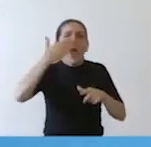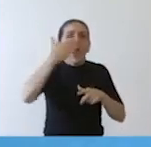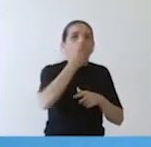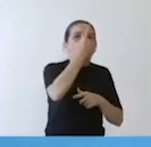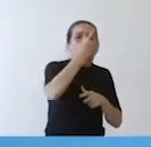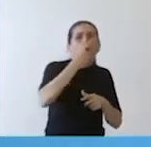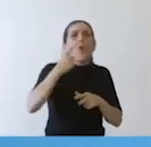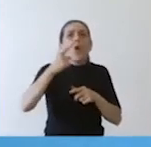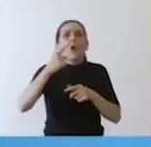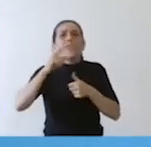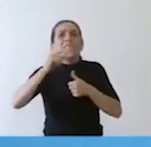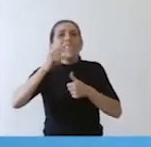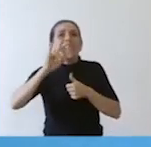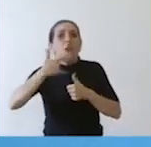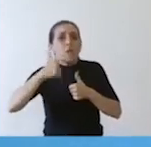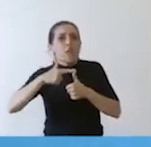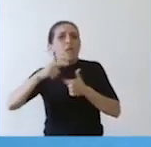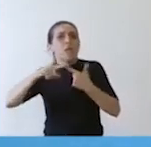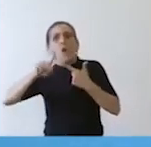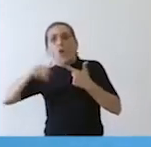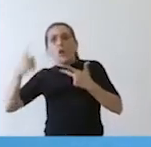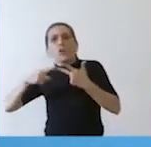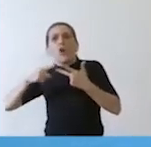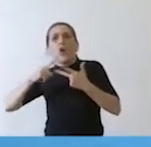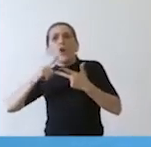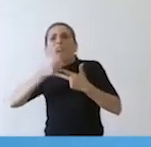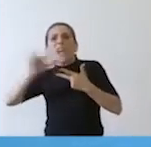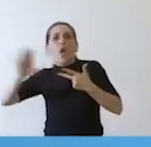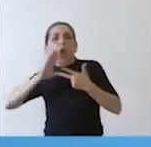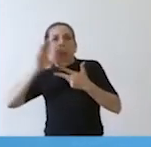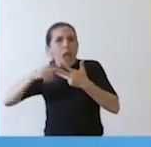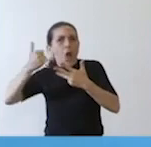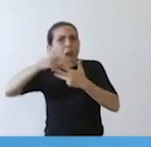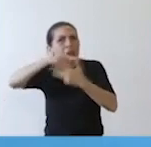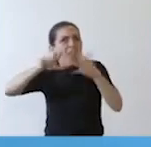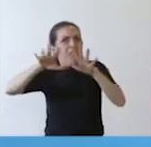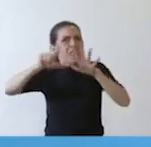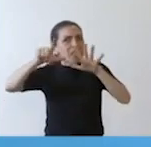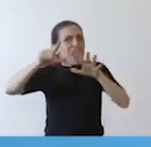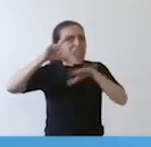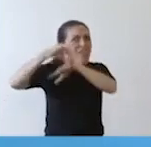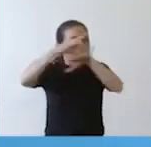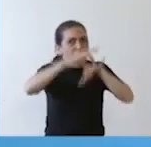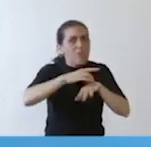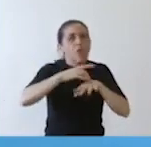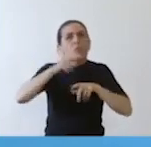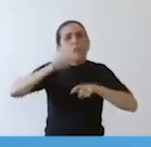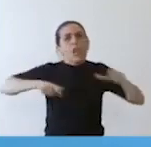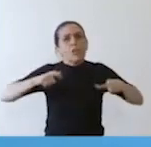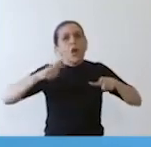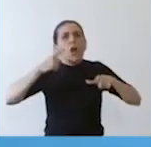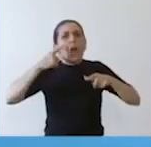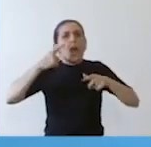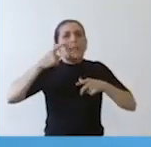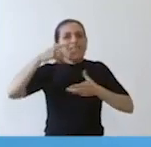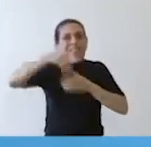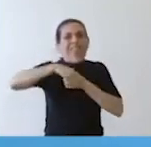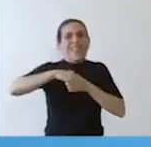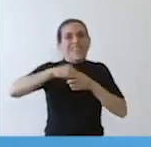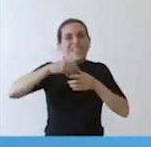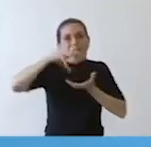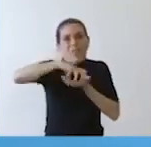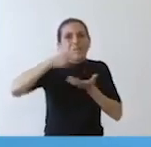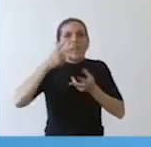1 en Río Negro. Las jurisdicciones están investigando los casos, sus contactos y dándole seguimiento. Eso también es